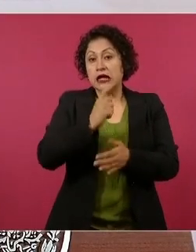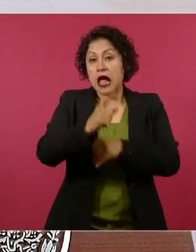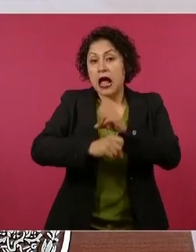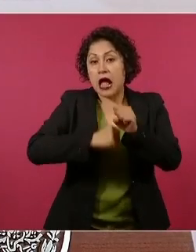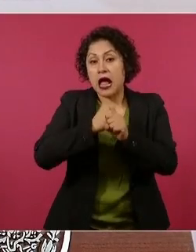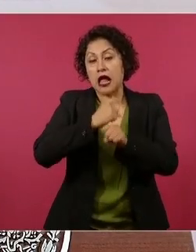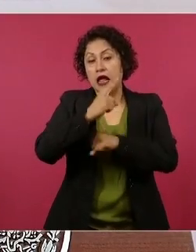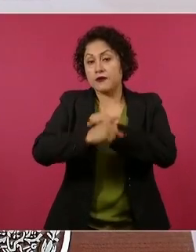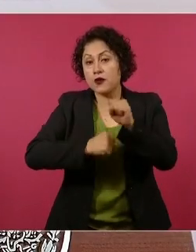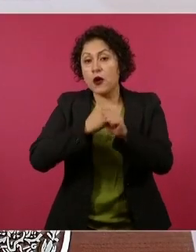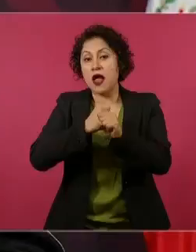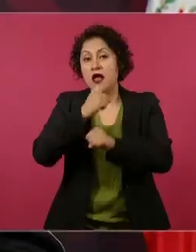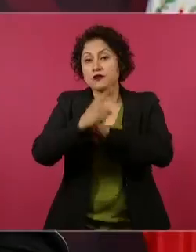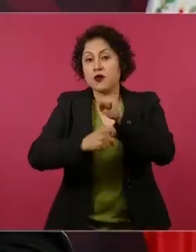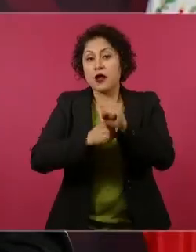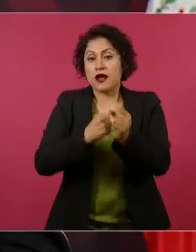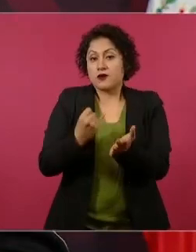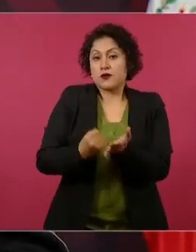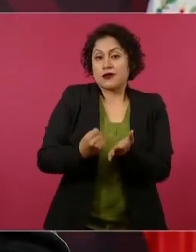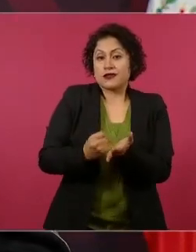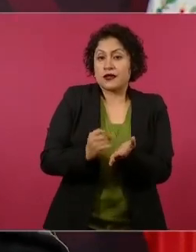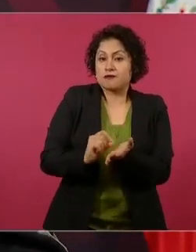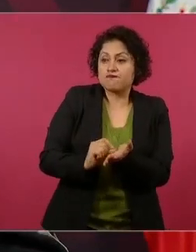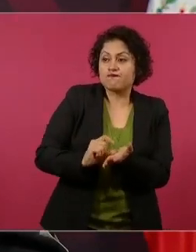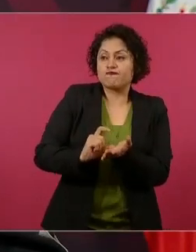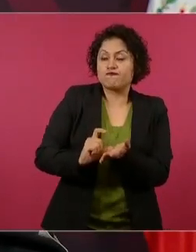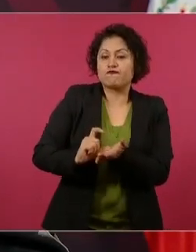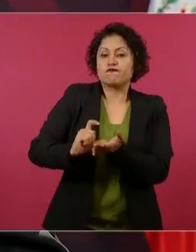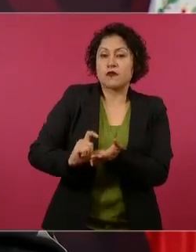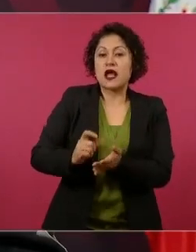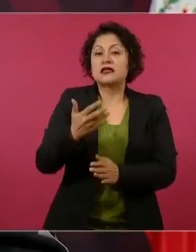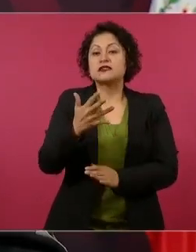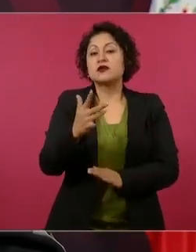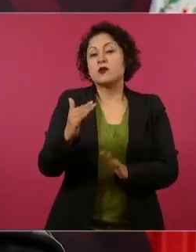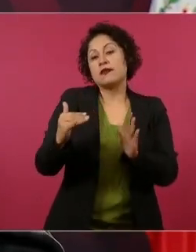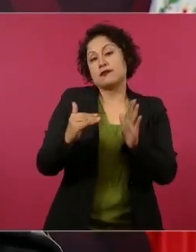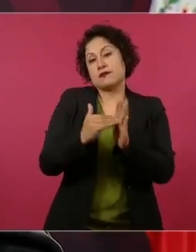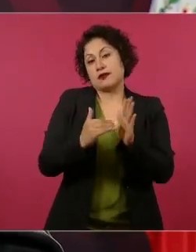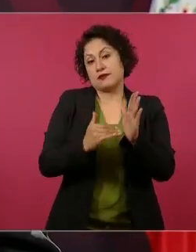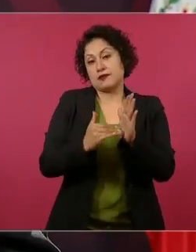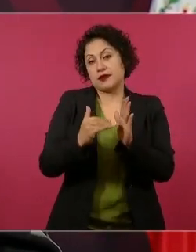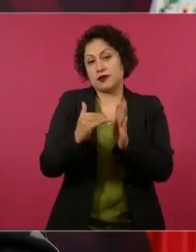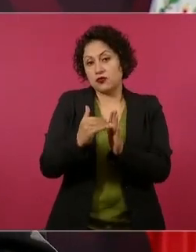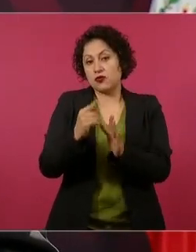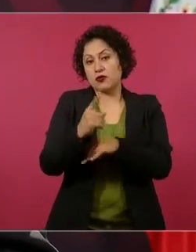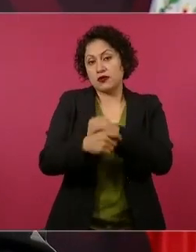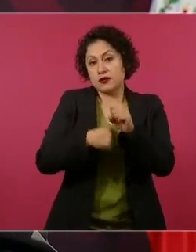50,000 millones de pesos. Y va a durar todavía un tiempo, porque la deuda